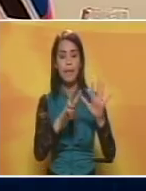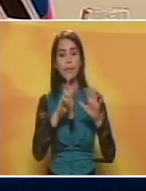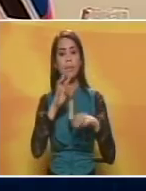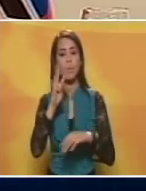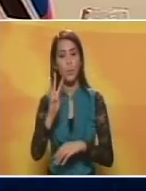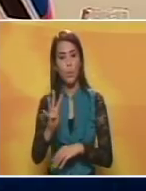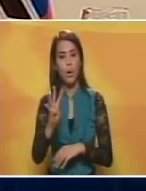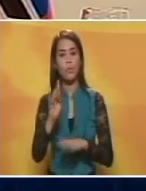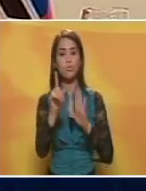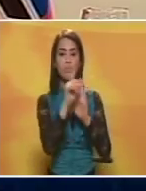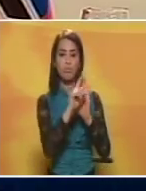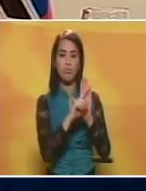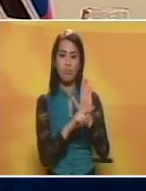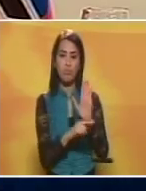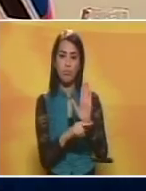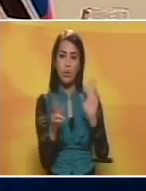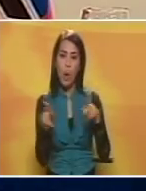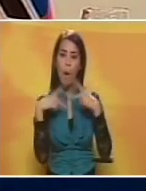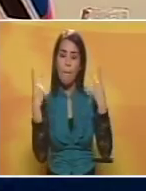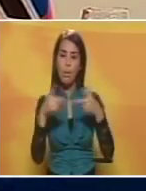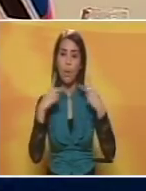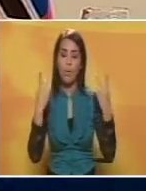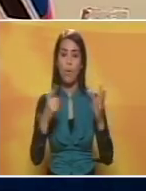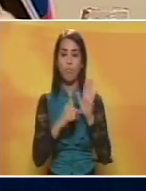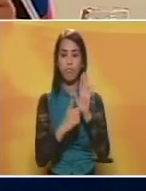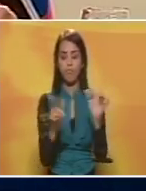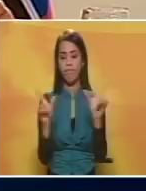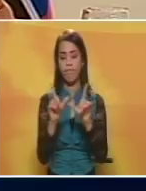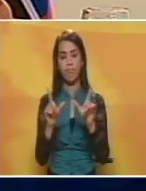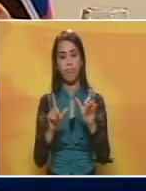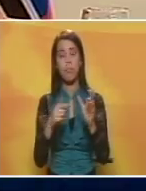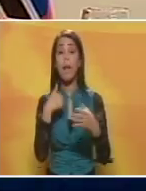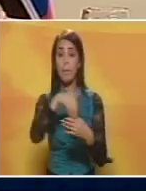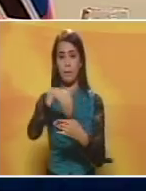2.074 normas en materia de propaganda electoral.